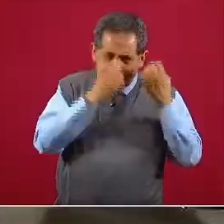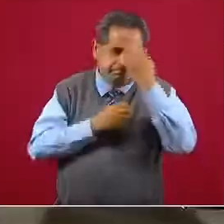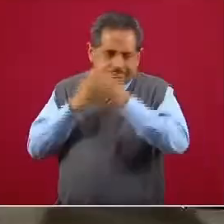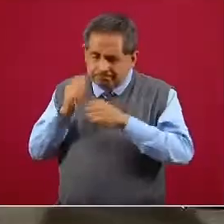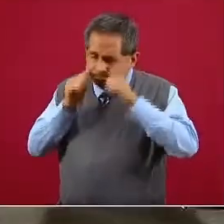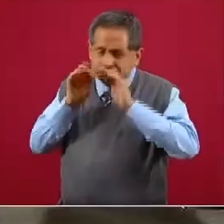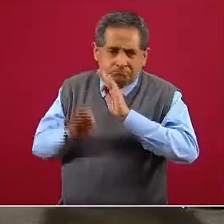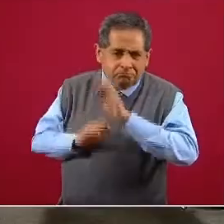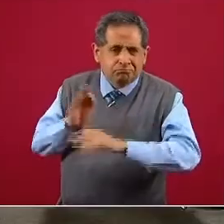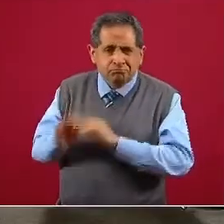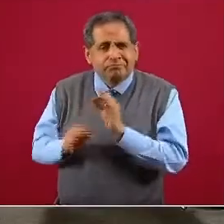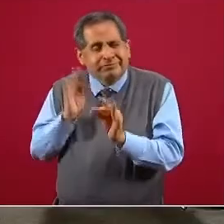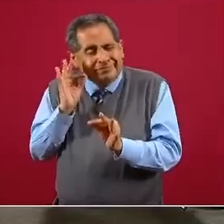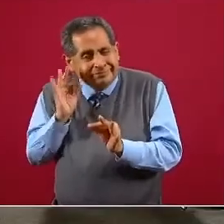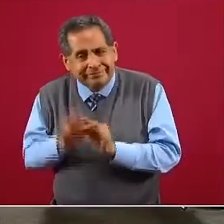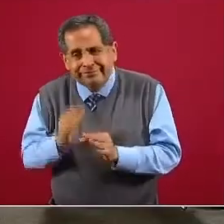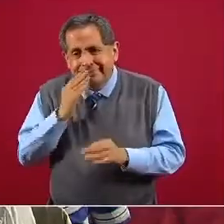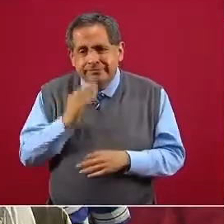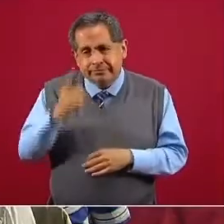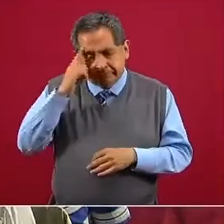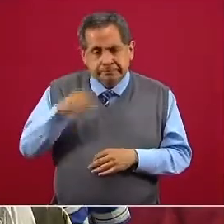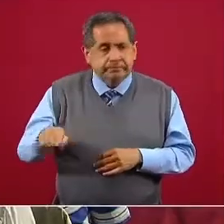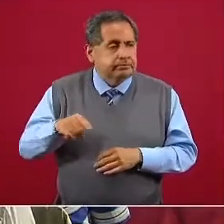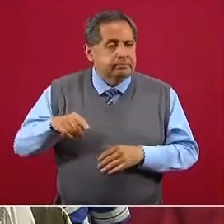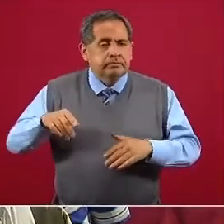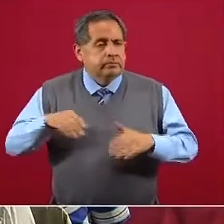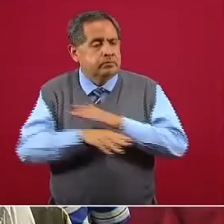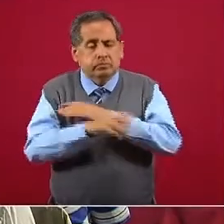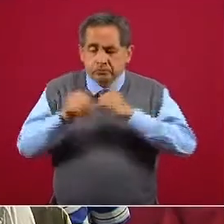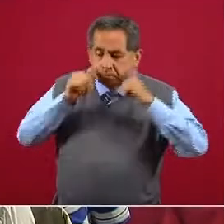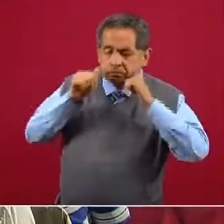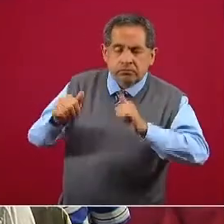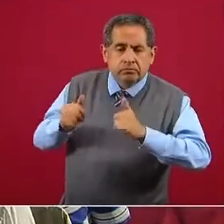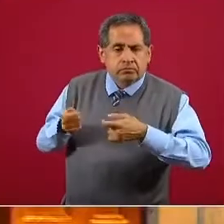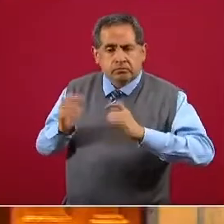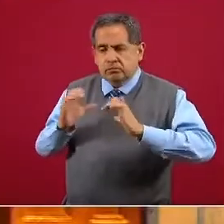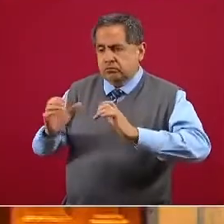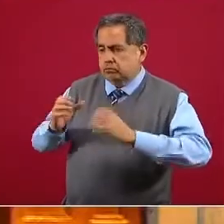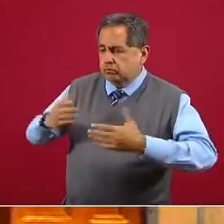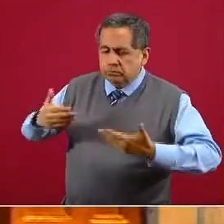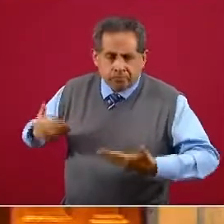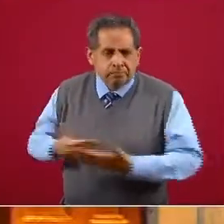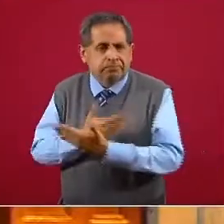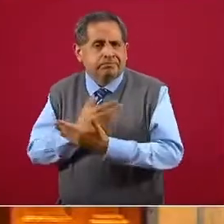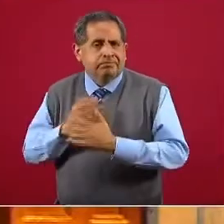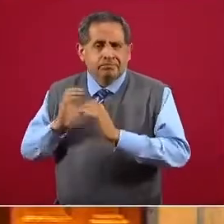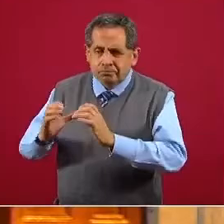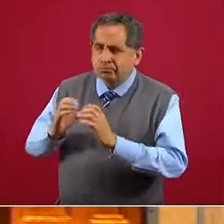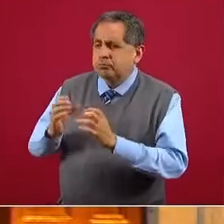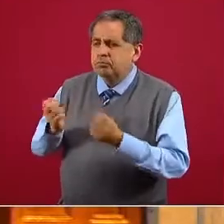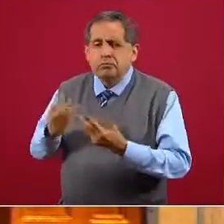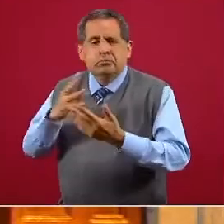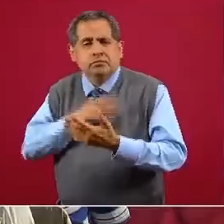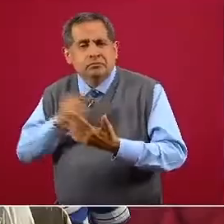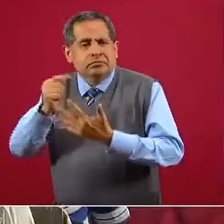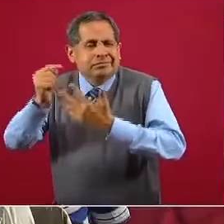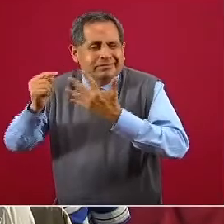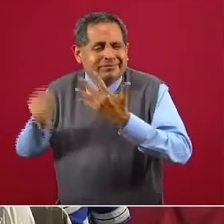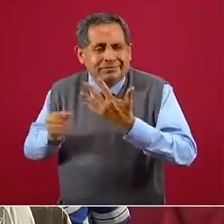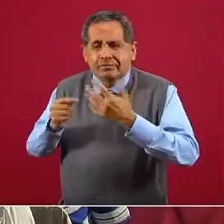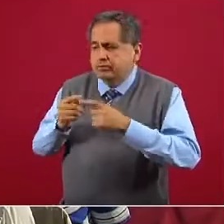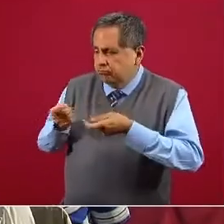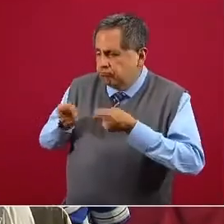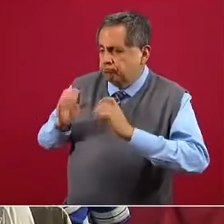para asegurarse que todas ellas tengan el acceso garantizado al control prenatal, así como a todas las actividades que este